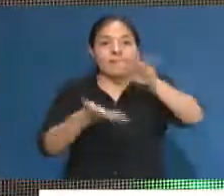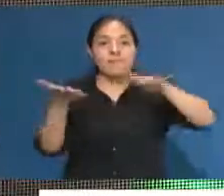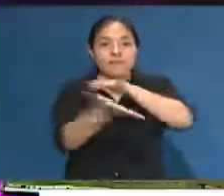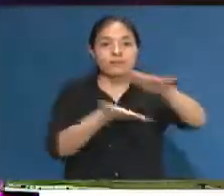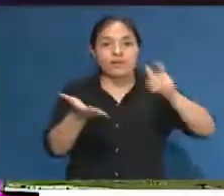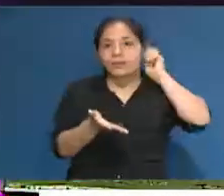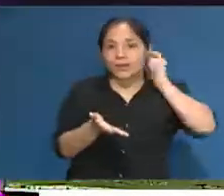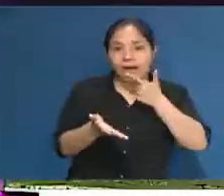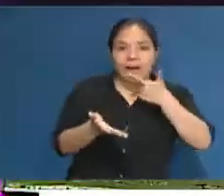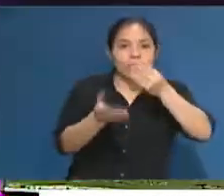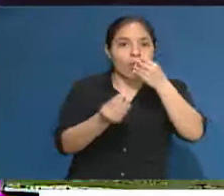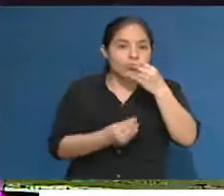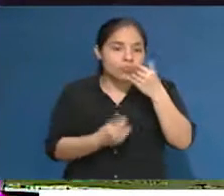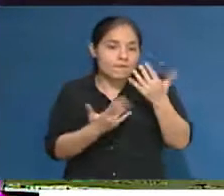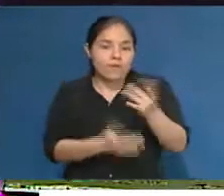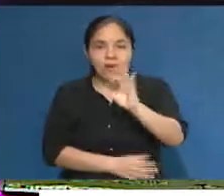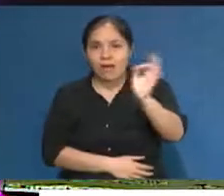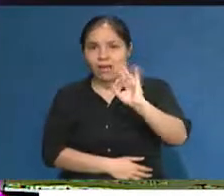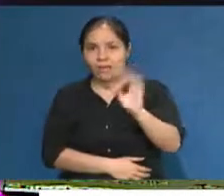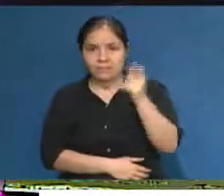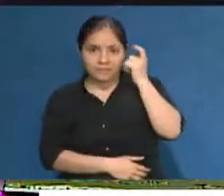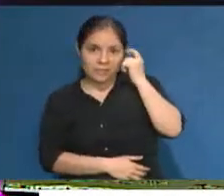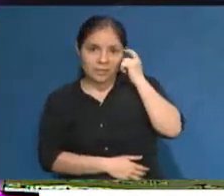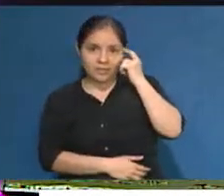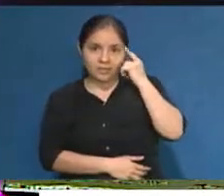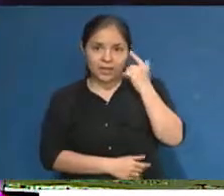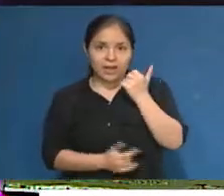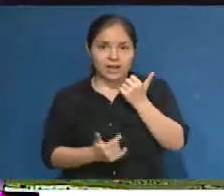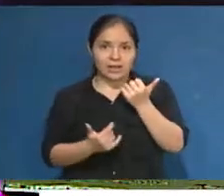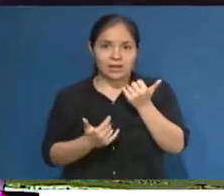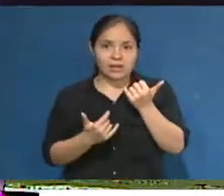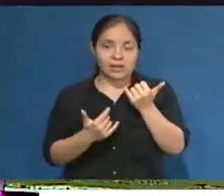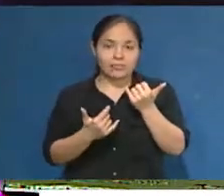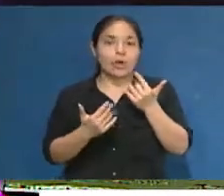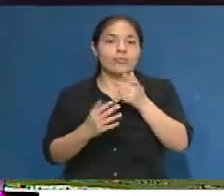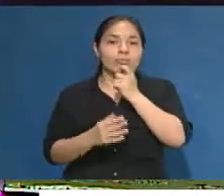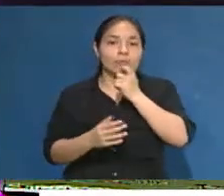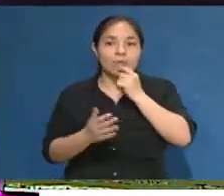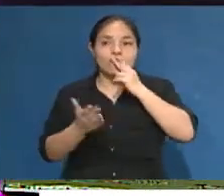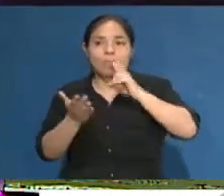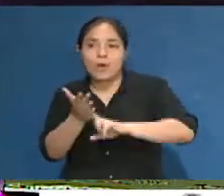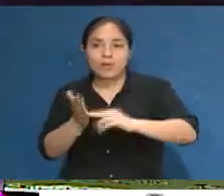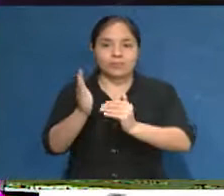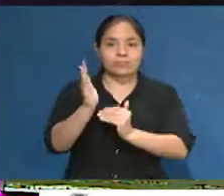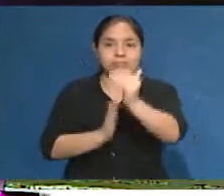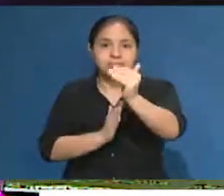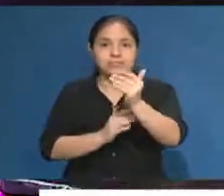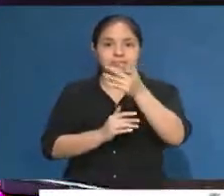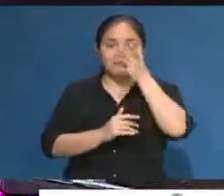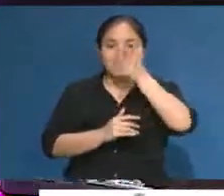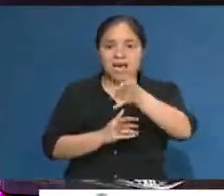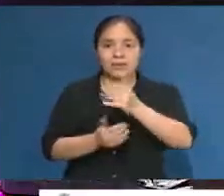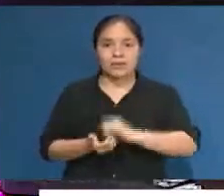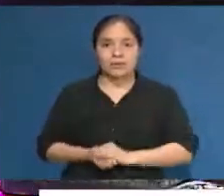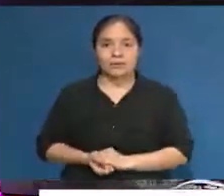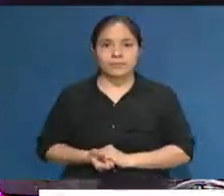lamentablemente. Claro, ya lo creo que lamentablemente, Romina, porque ya eran elevadas las tarifas que estábamos pagando o la boleta que estábamos pagando, más allá que